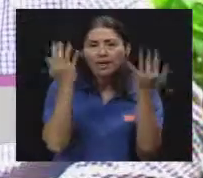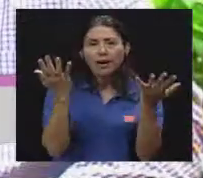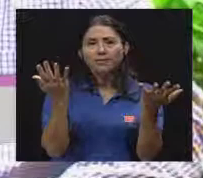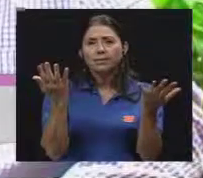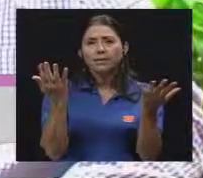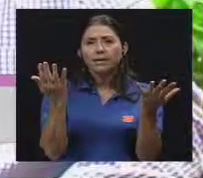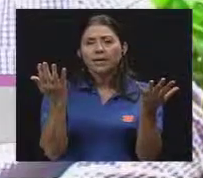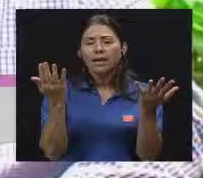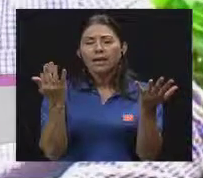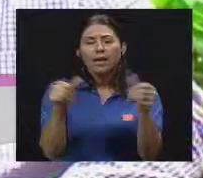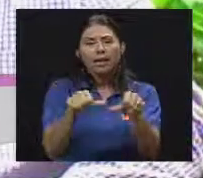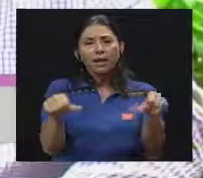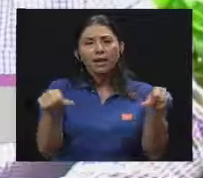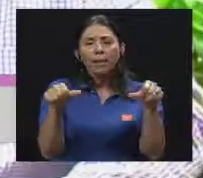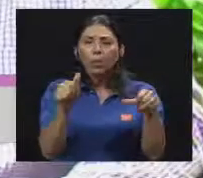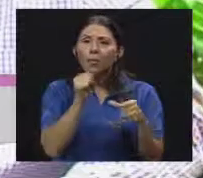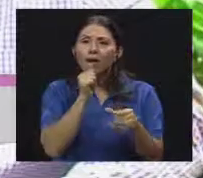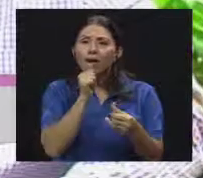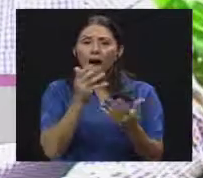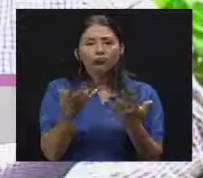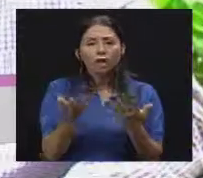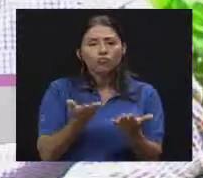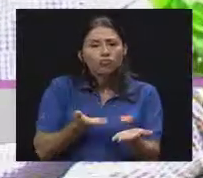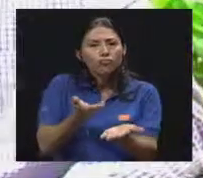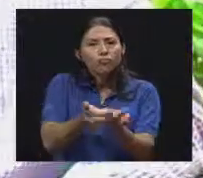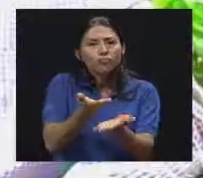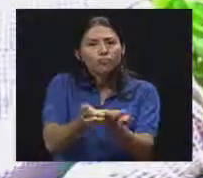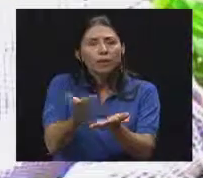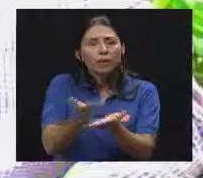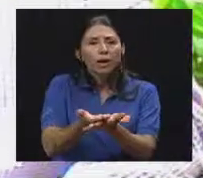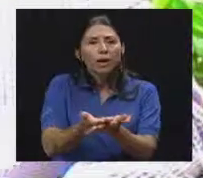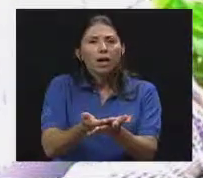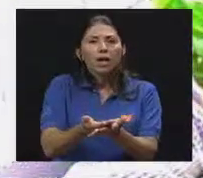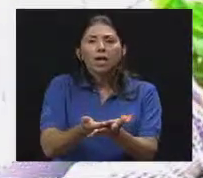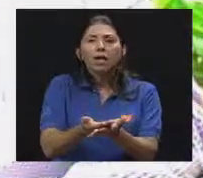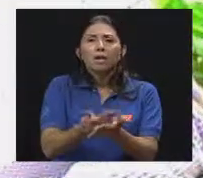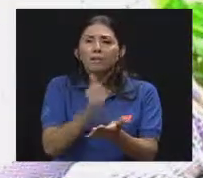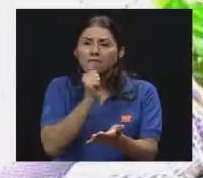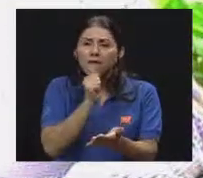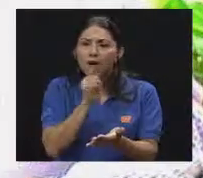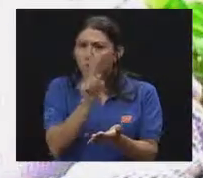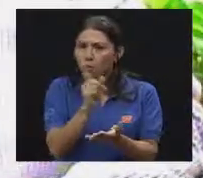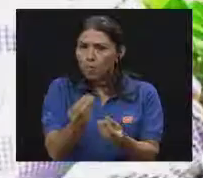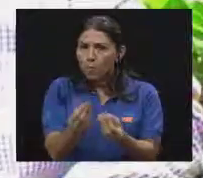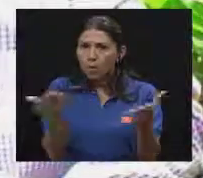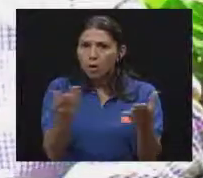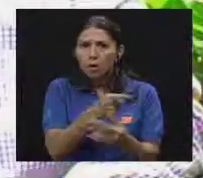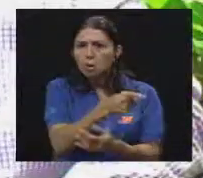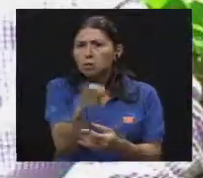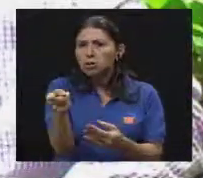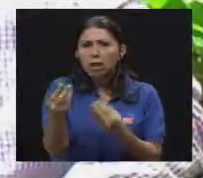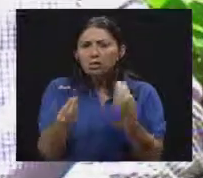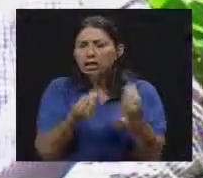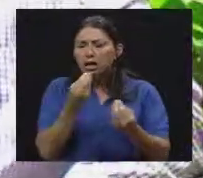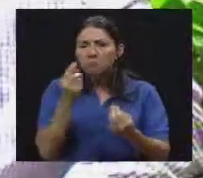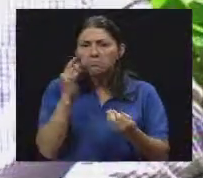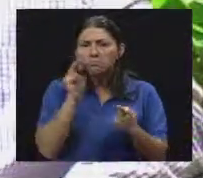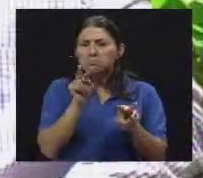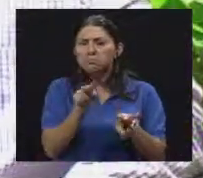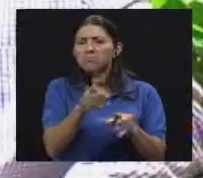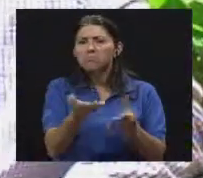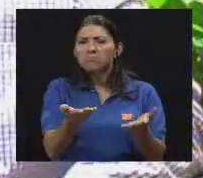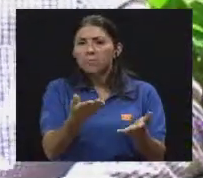campo privado, en el campo pues no gubernamental, uh-huh, ¿ustedes qué valoración tienen en términos generales de